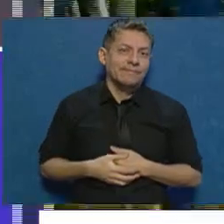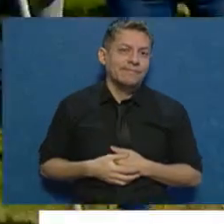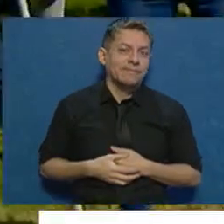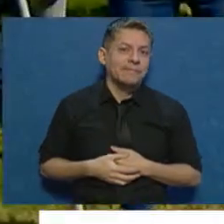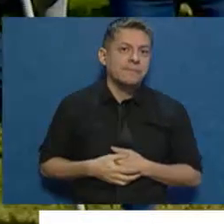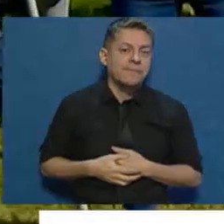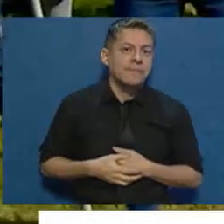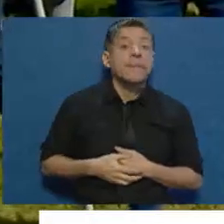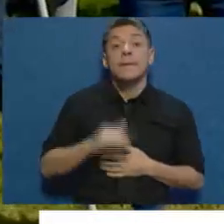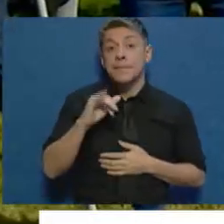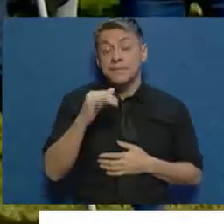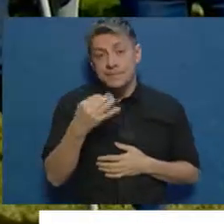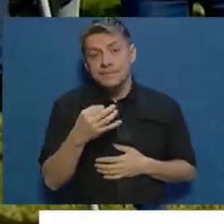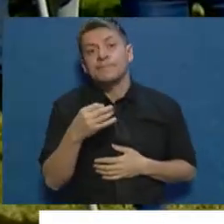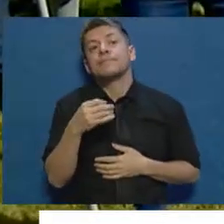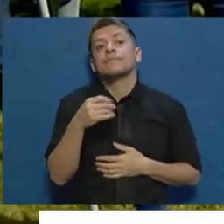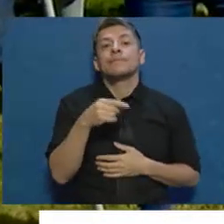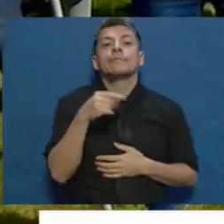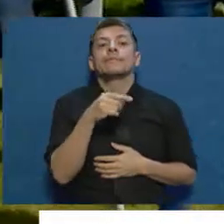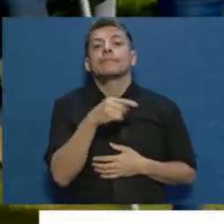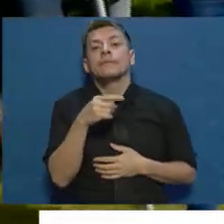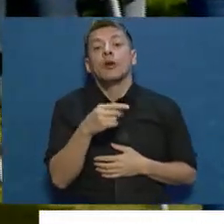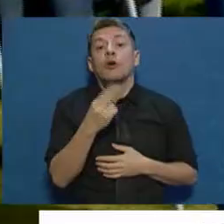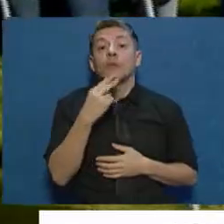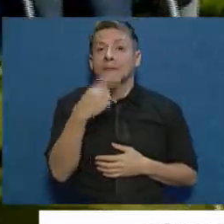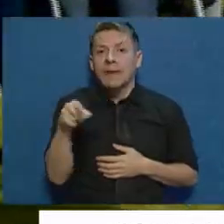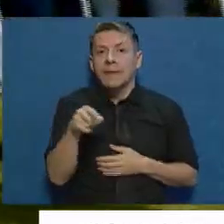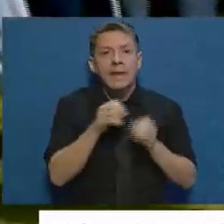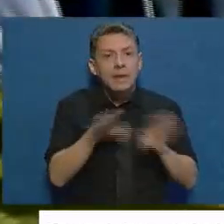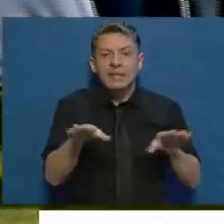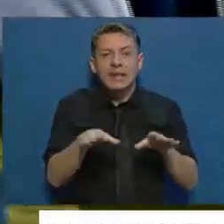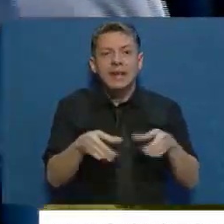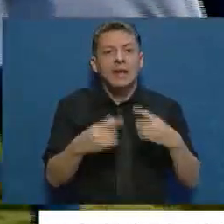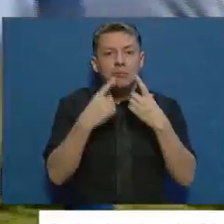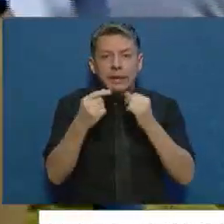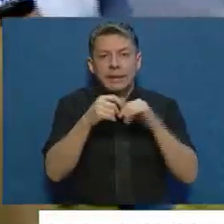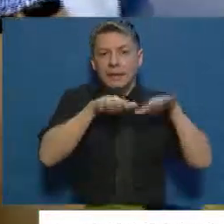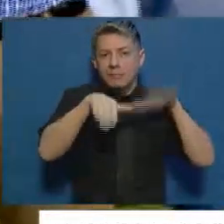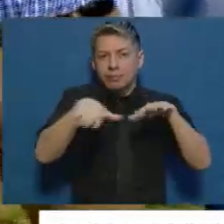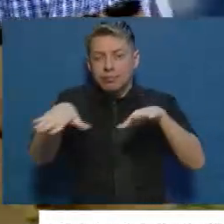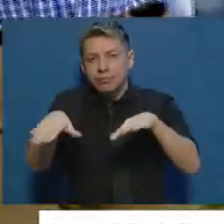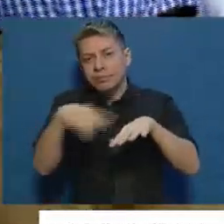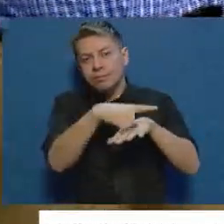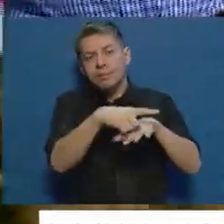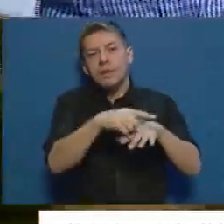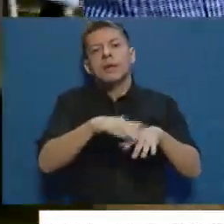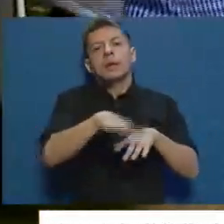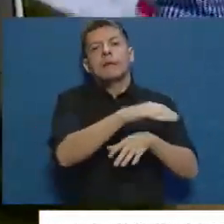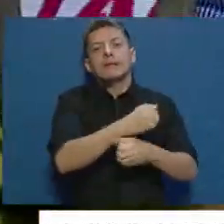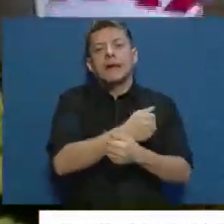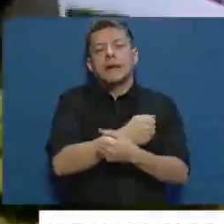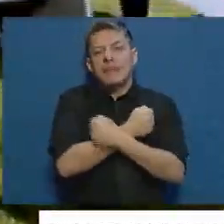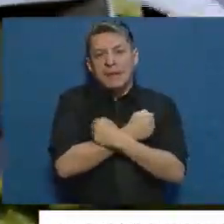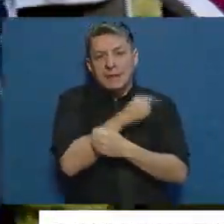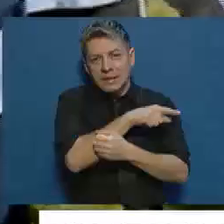Bueno, Dani, ha comenzado a las 11:30 de la mañana, han llegado columnas desde Plaza Independencia, de distintos lugares de